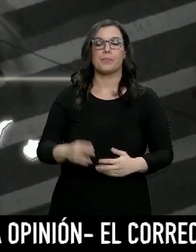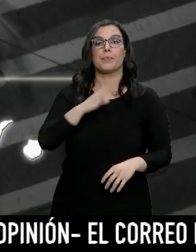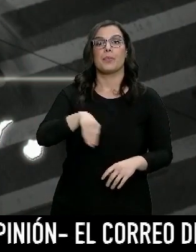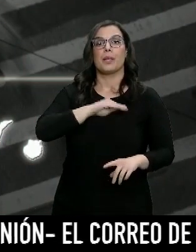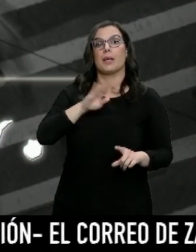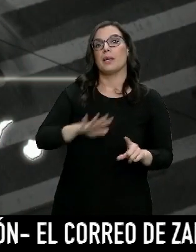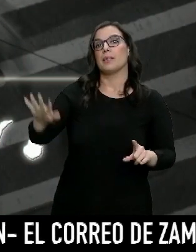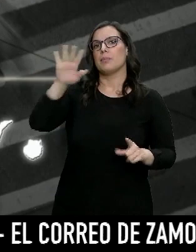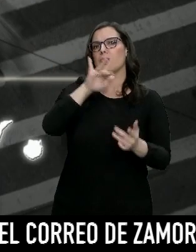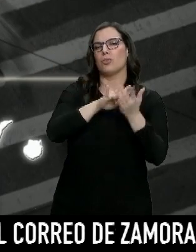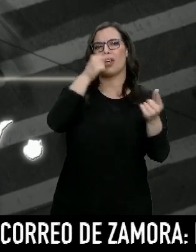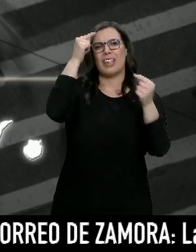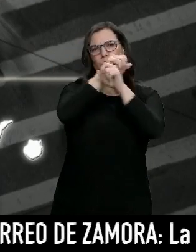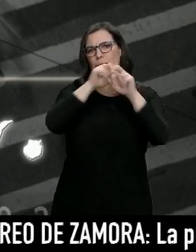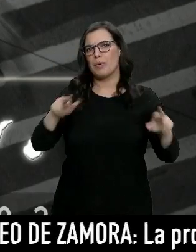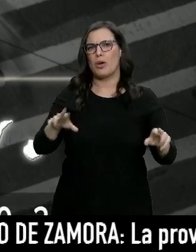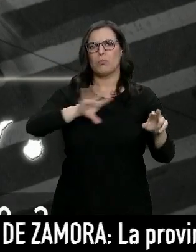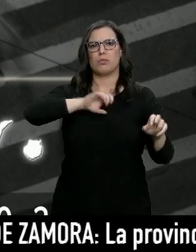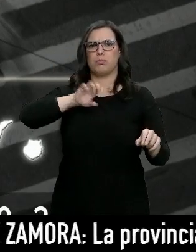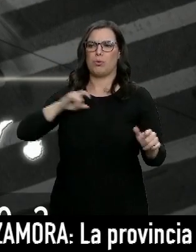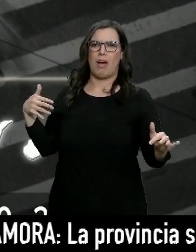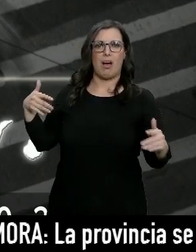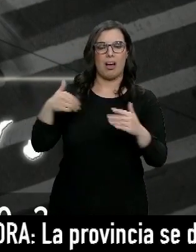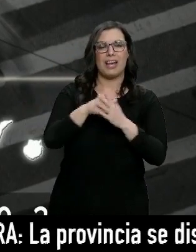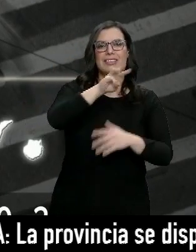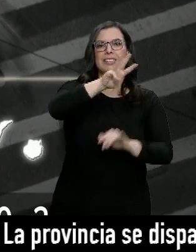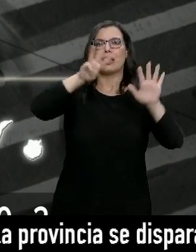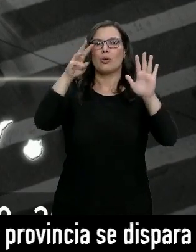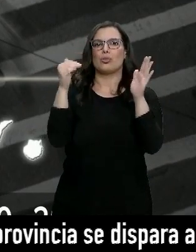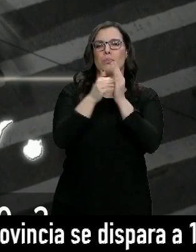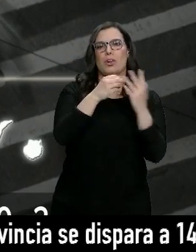España ha registrado el peor dato de contagios de la pandemia,